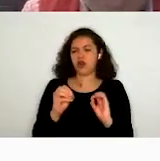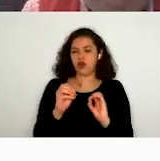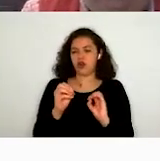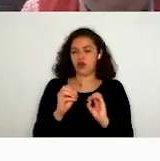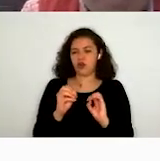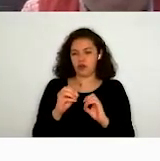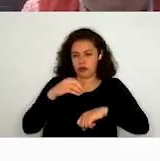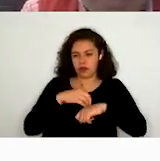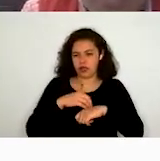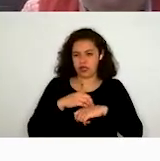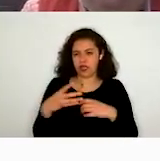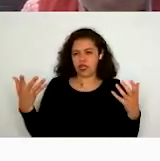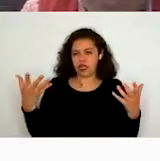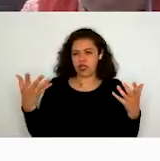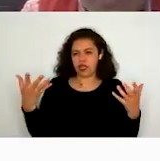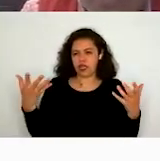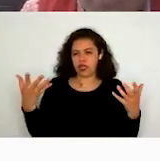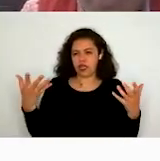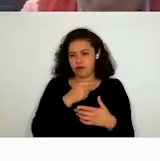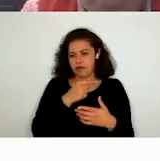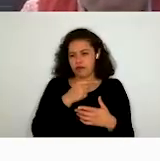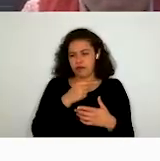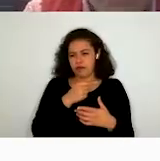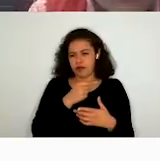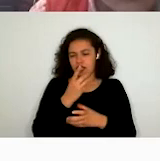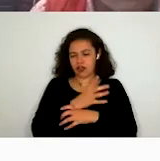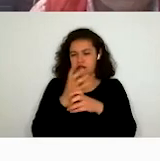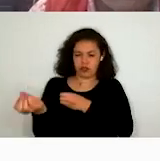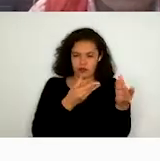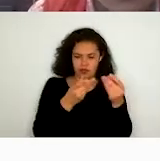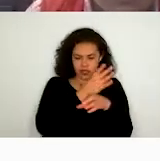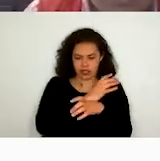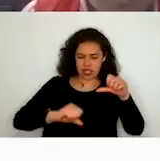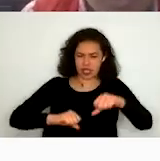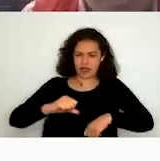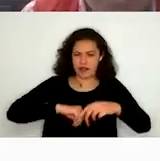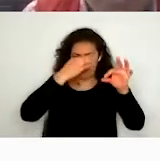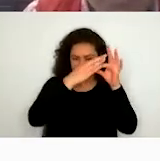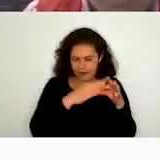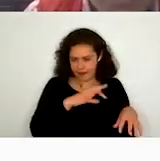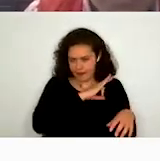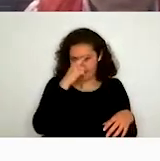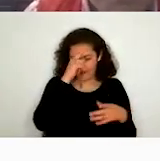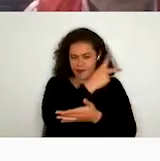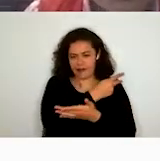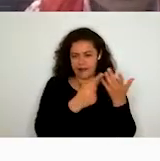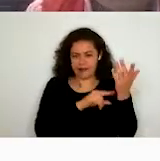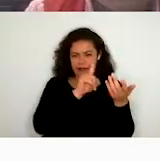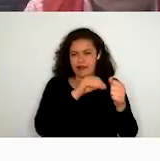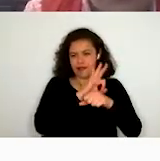Gestionar y aprovisionar de recursos para el funcionamiento y cumplimiento de las actividades con el Programa Interno de Protección Civil.